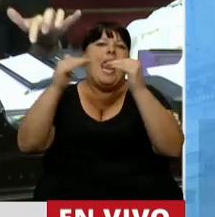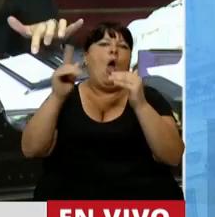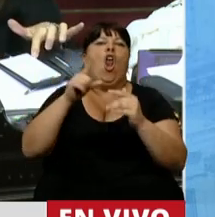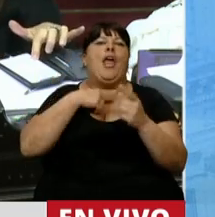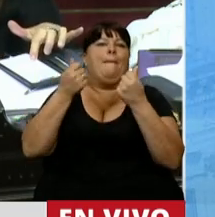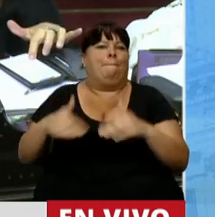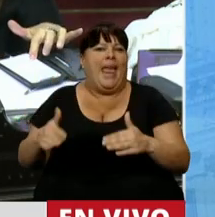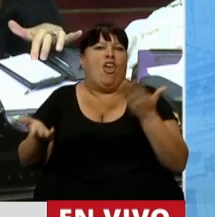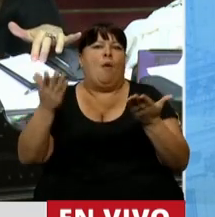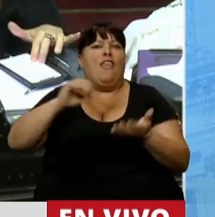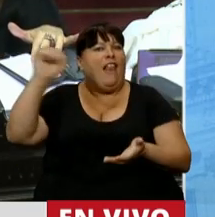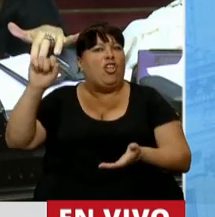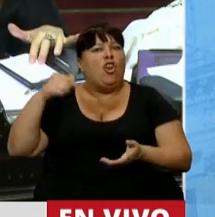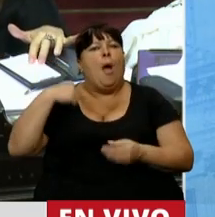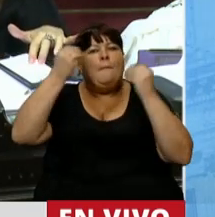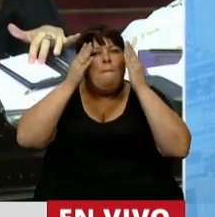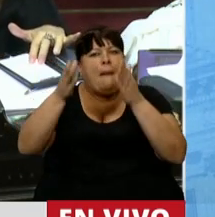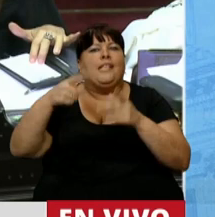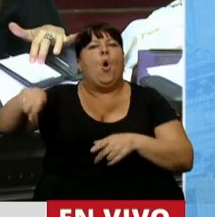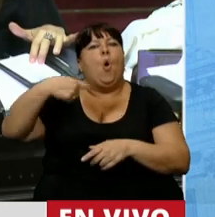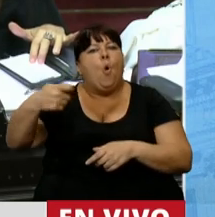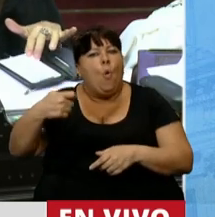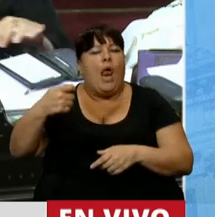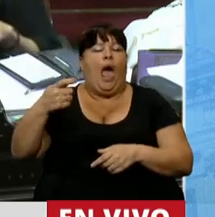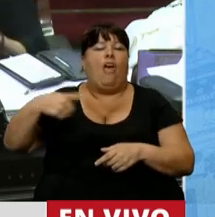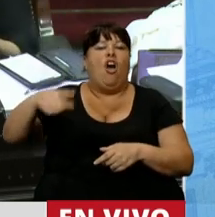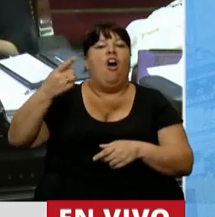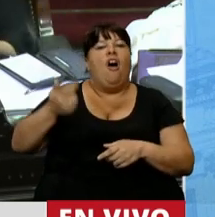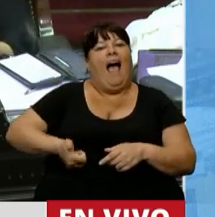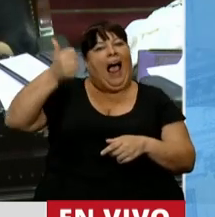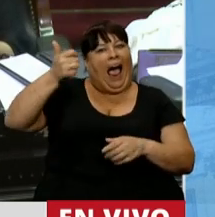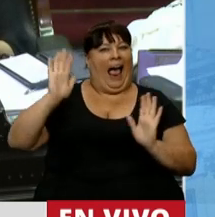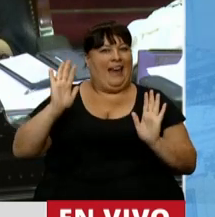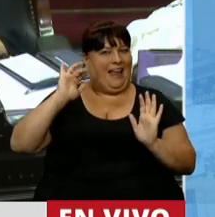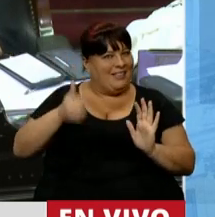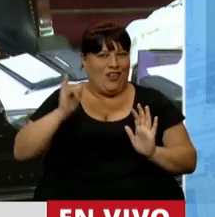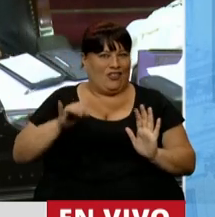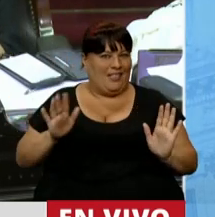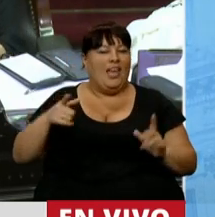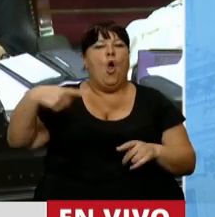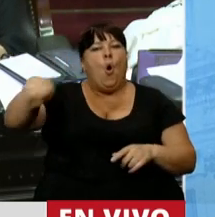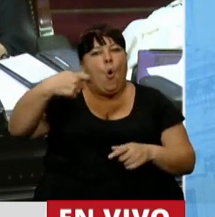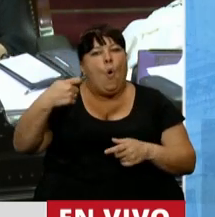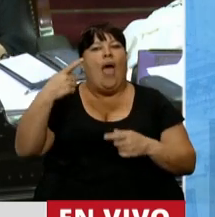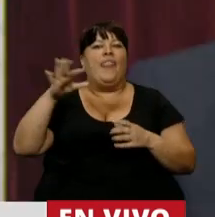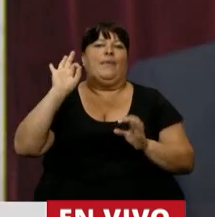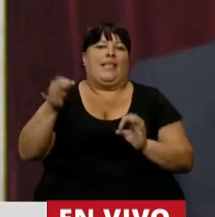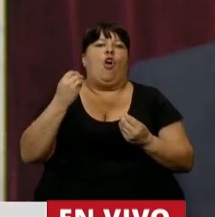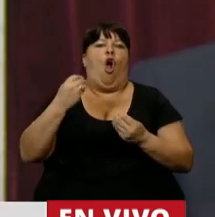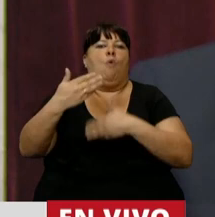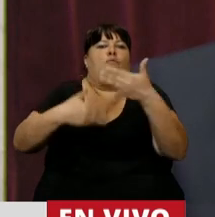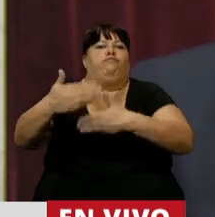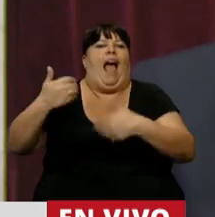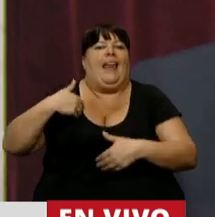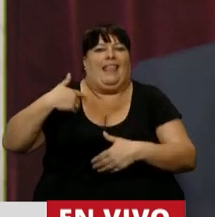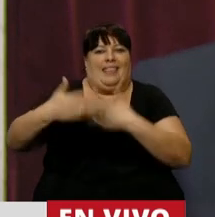no pierdan en relación a la inflación, sino que nos interesa que nuestros jubilados y jubiladas ganen y a que además nuestros jubilados y jubiladas sean partícipes del proceso de